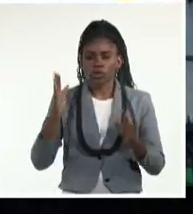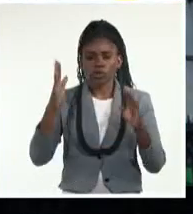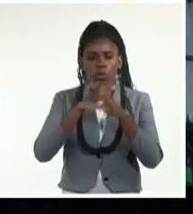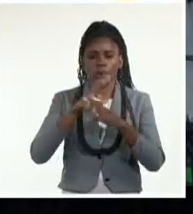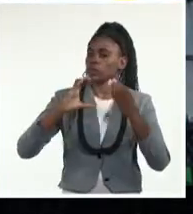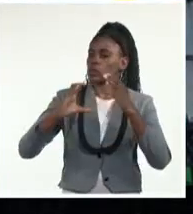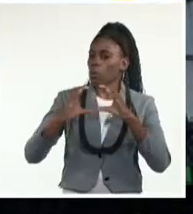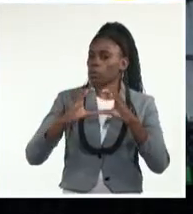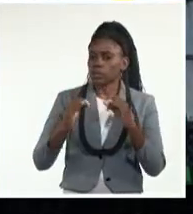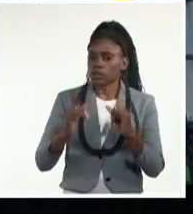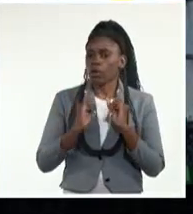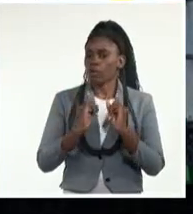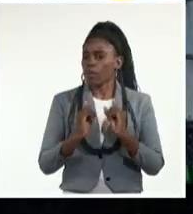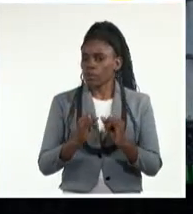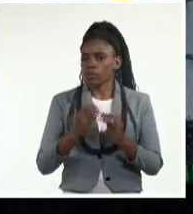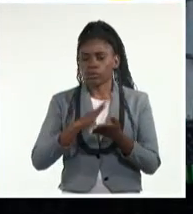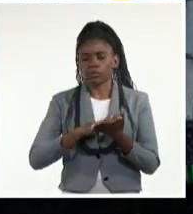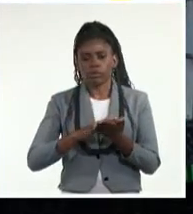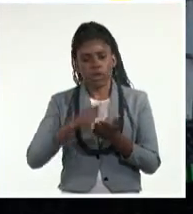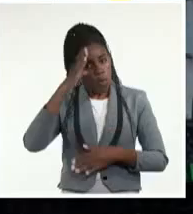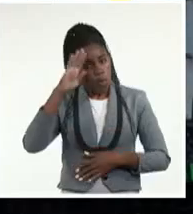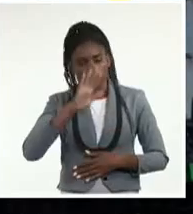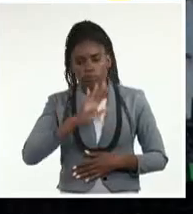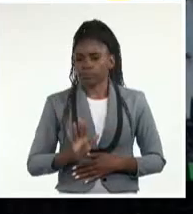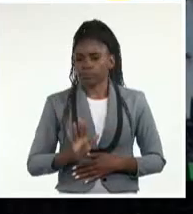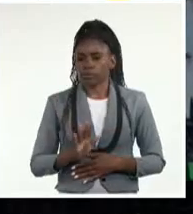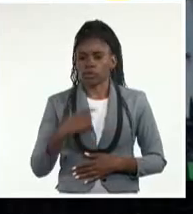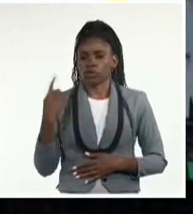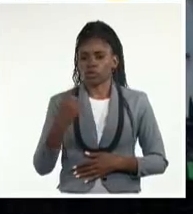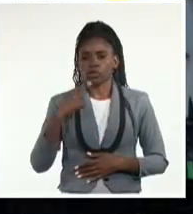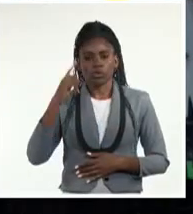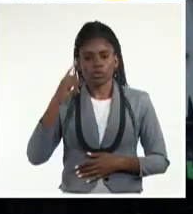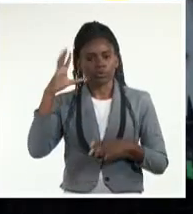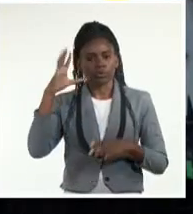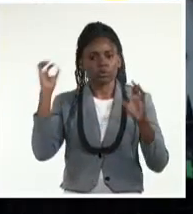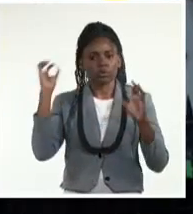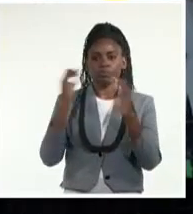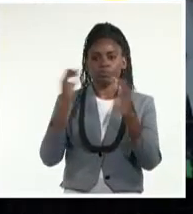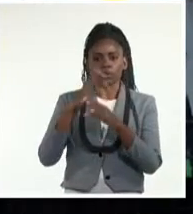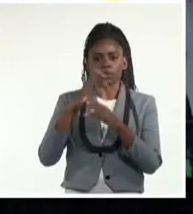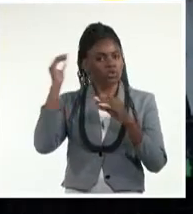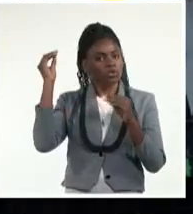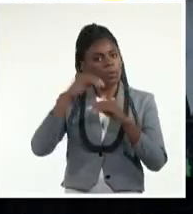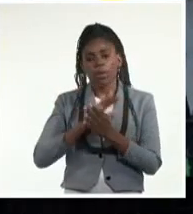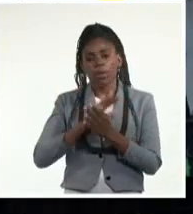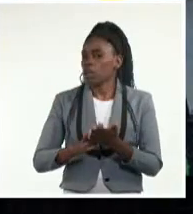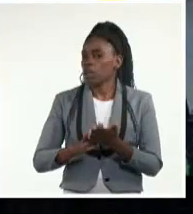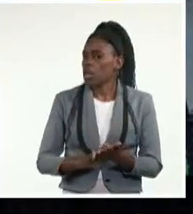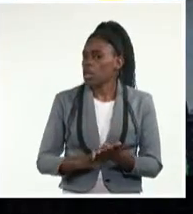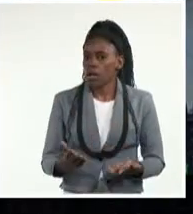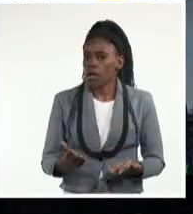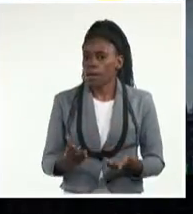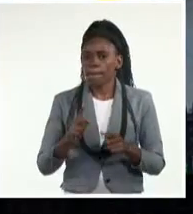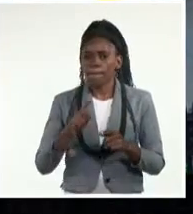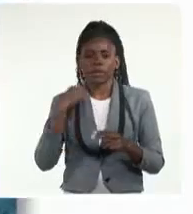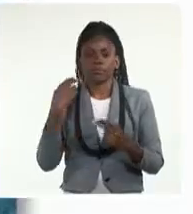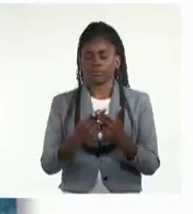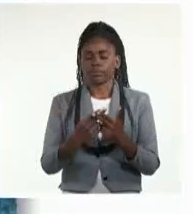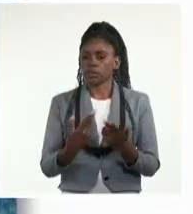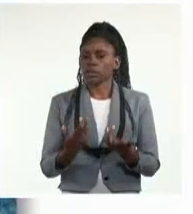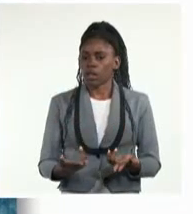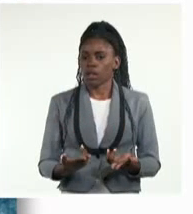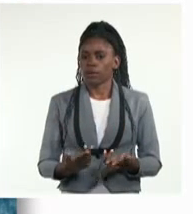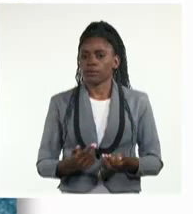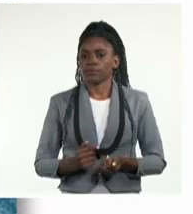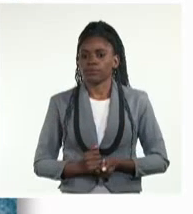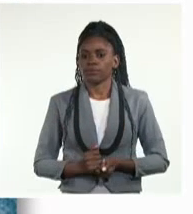lo que refuerza el carácter ilegal y carente de consecuencias jurídicas de la supuesta cesión que alega el fondo buitre. La